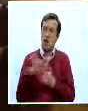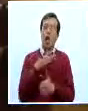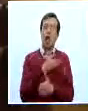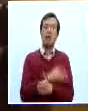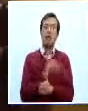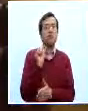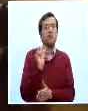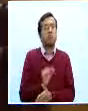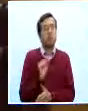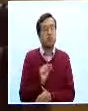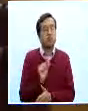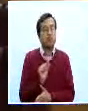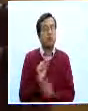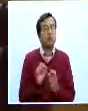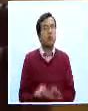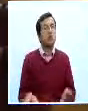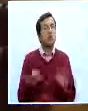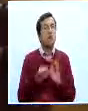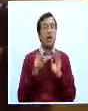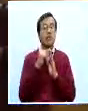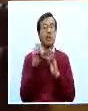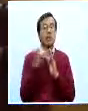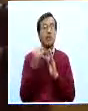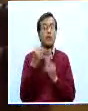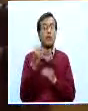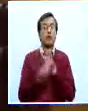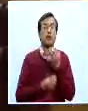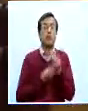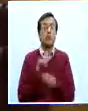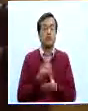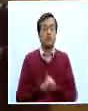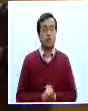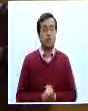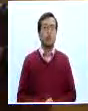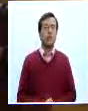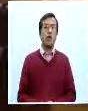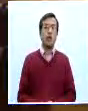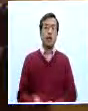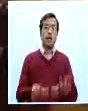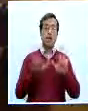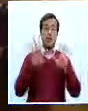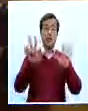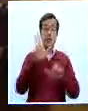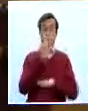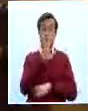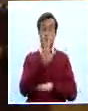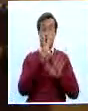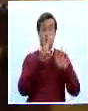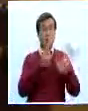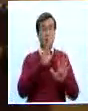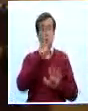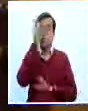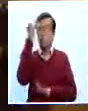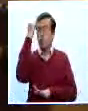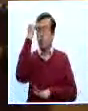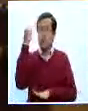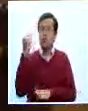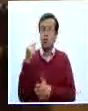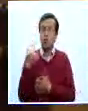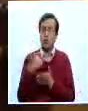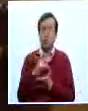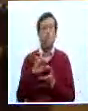diez otro tema importante el sri litiga El Siete de cada diez juicios salen a favor del estado de las